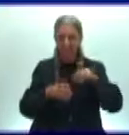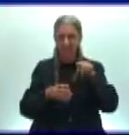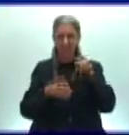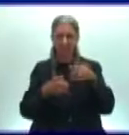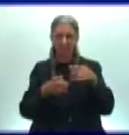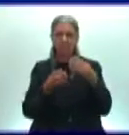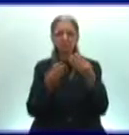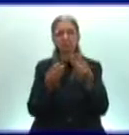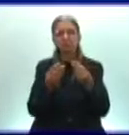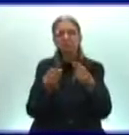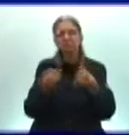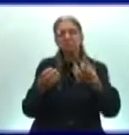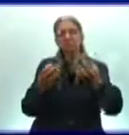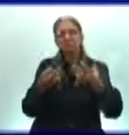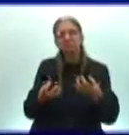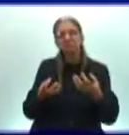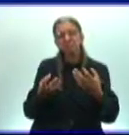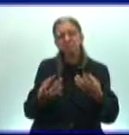débiles fuerzas de atracción